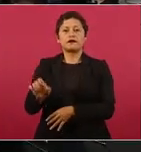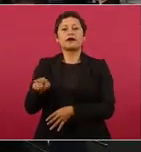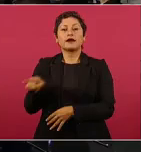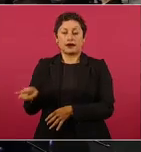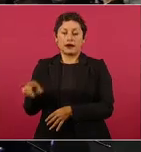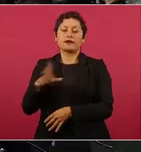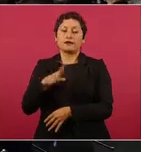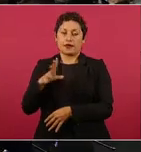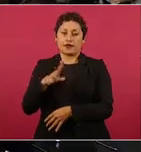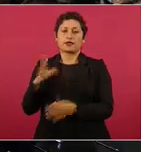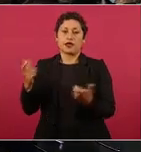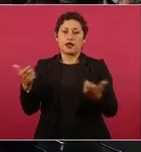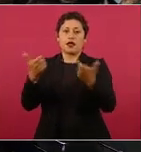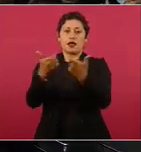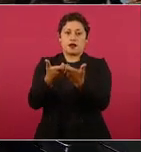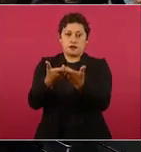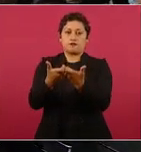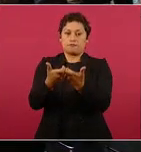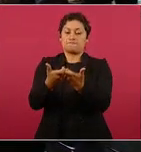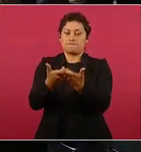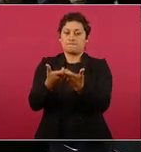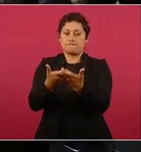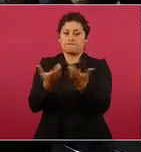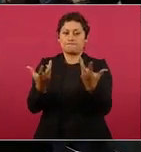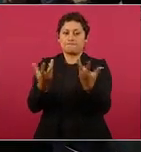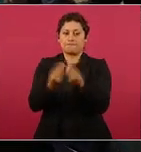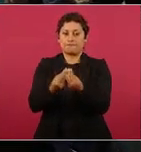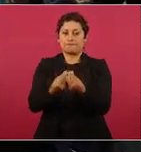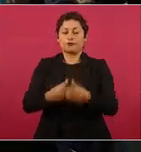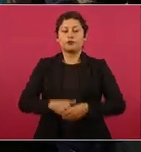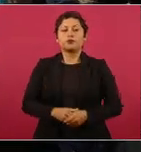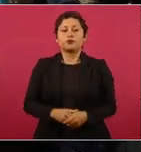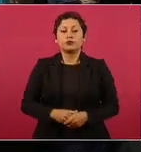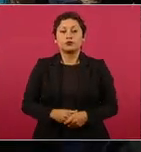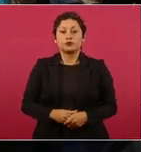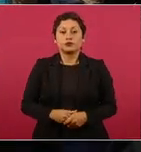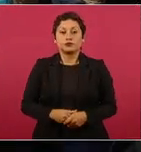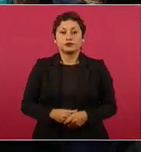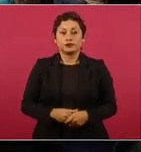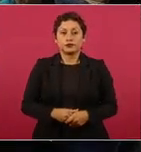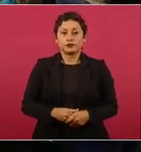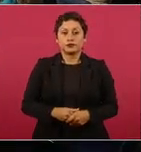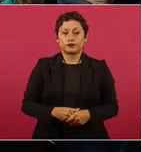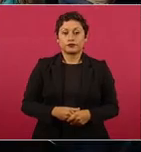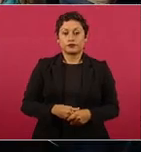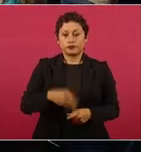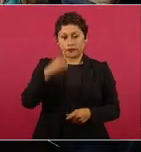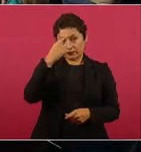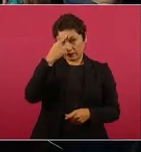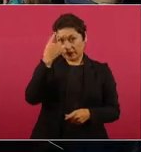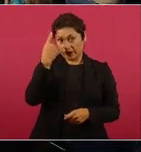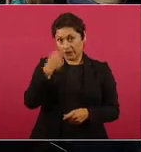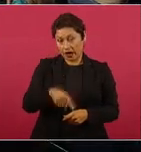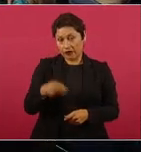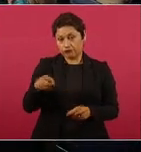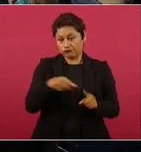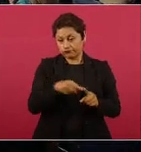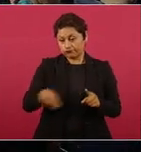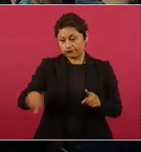socia de esta empresa, es para el abasto de gas.